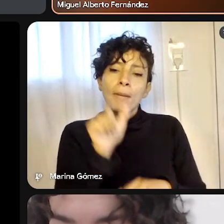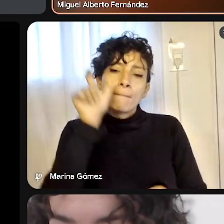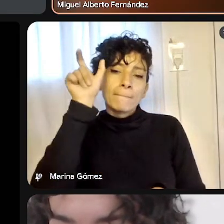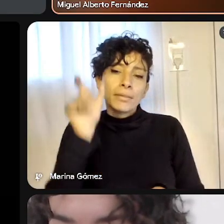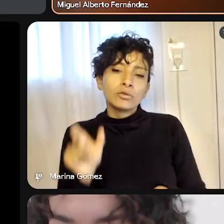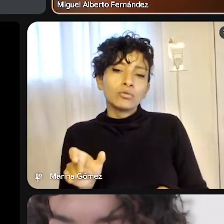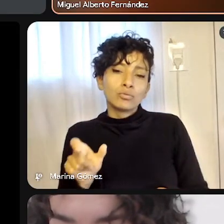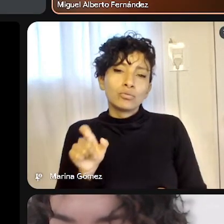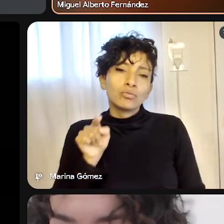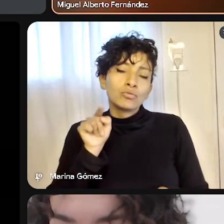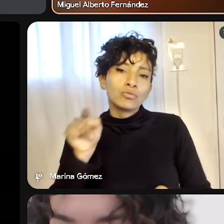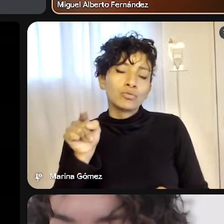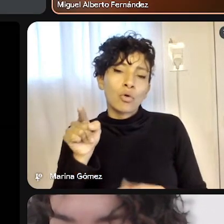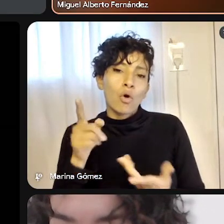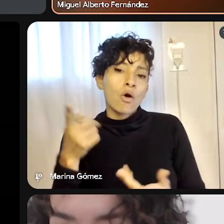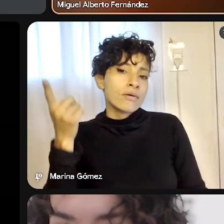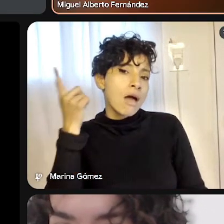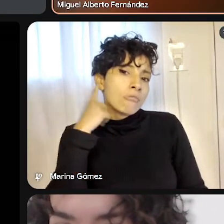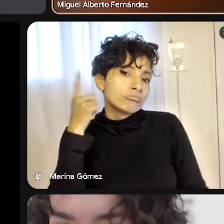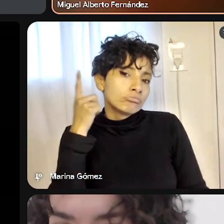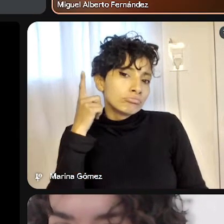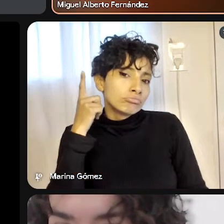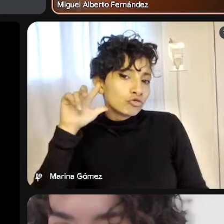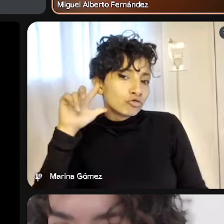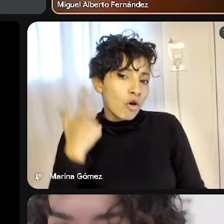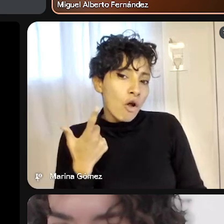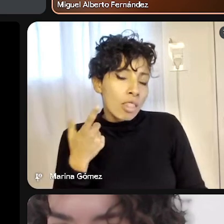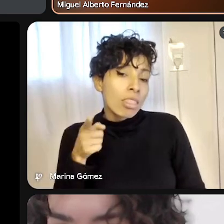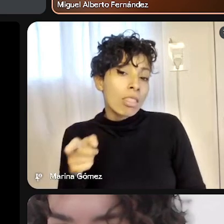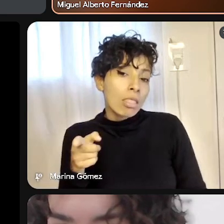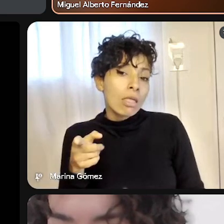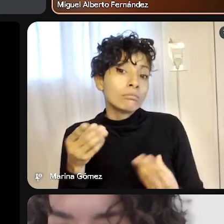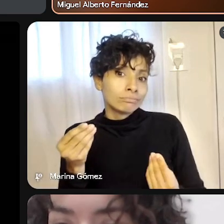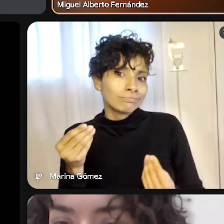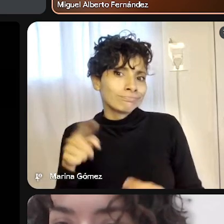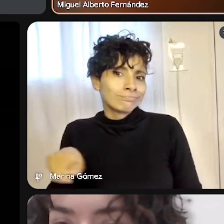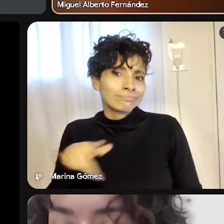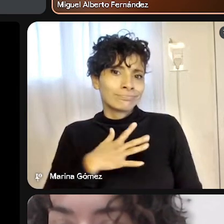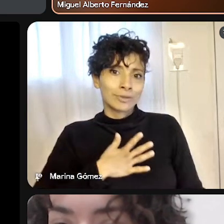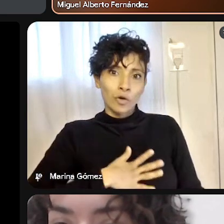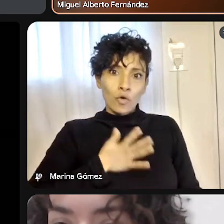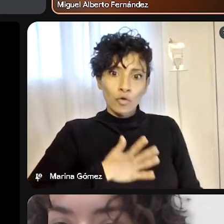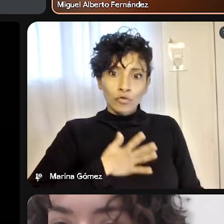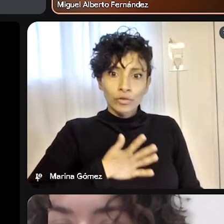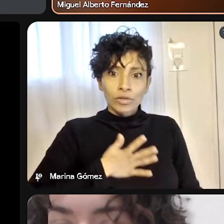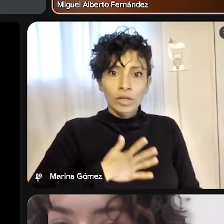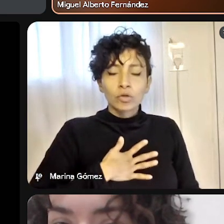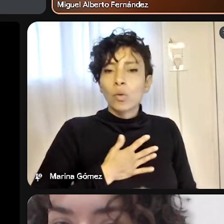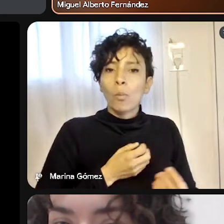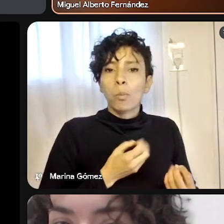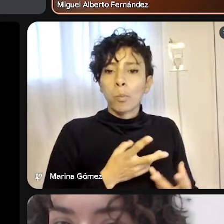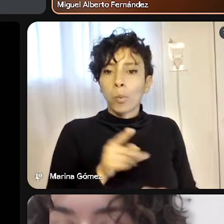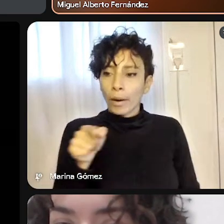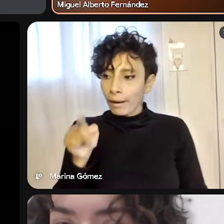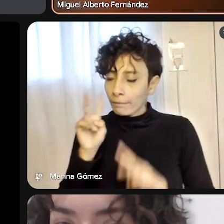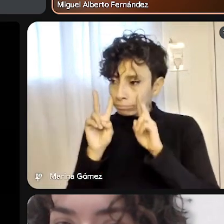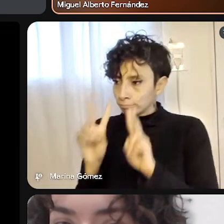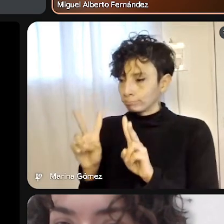personas con dificultad auditiva, que están contentos, porque en ellos se ve la